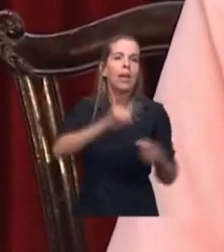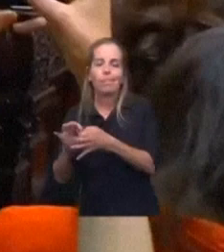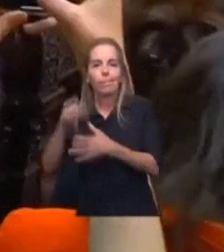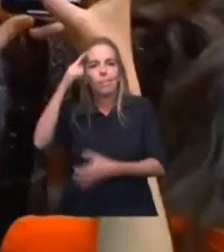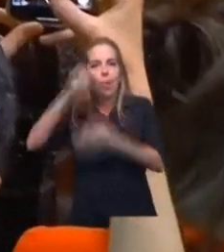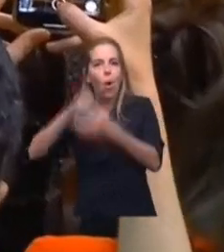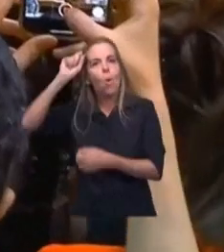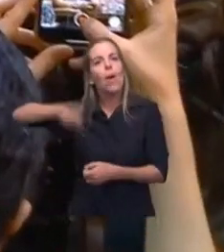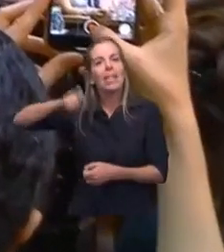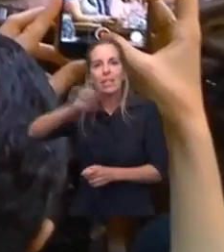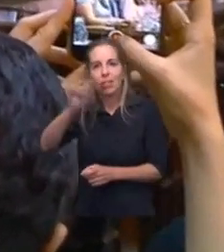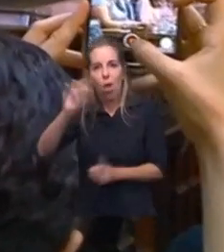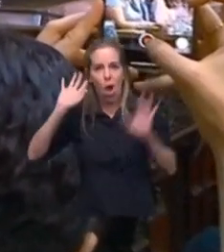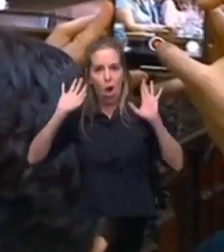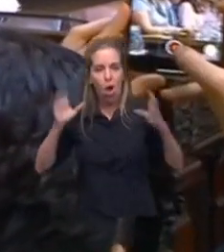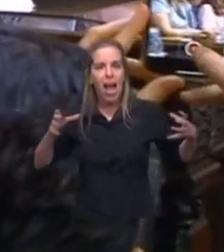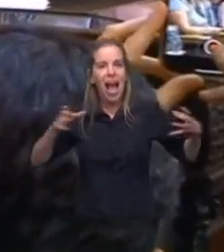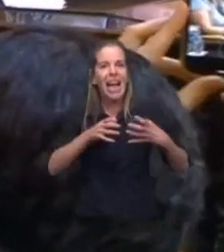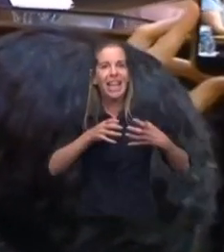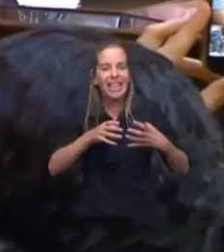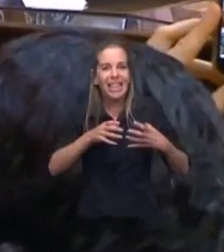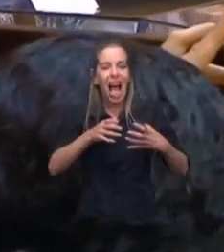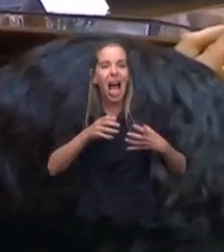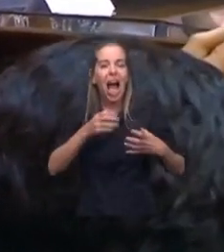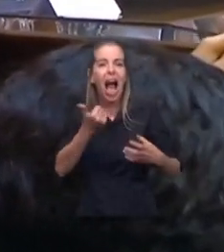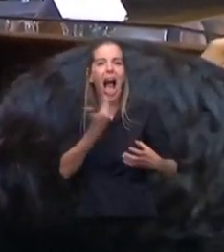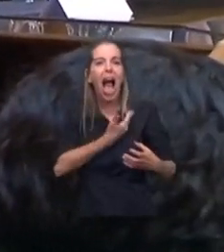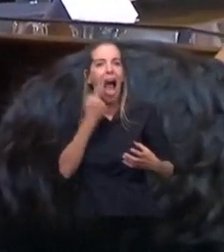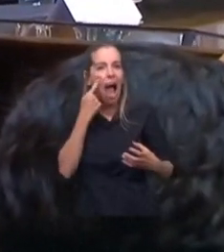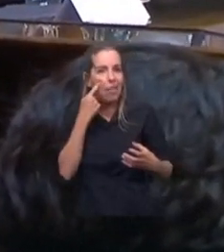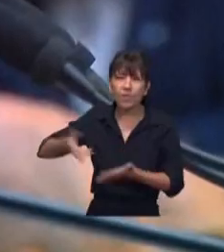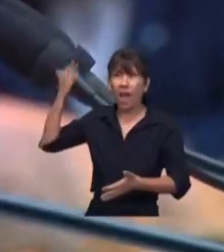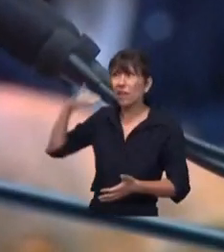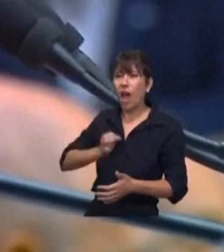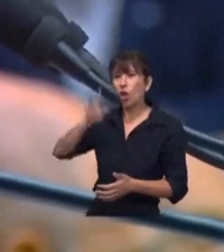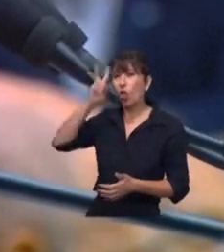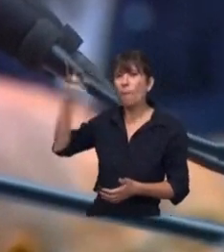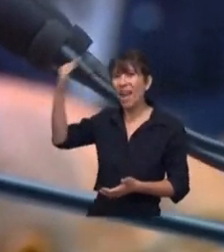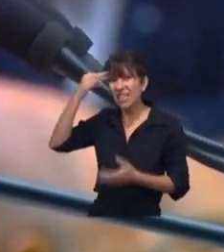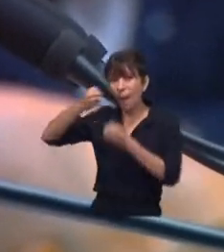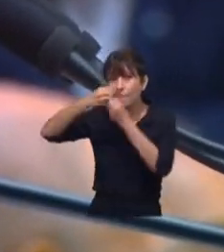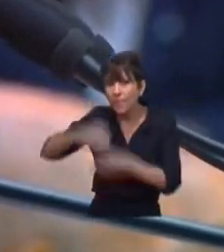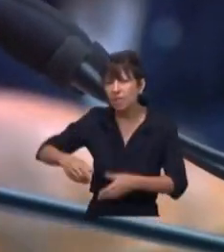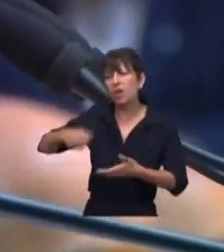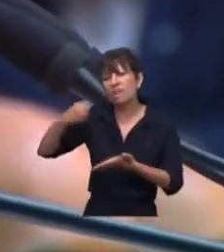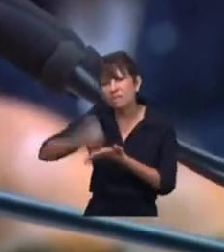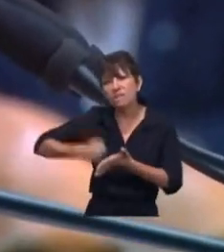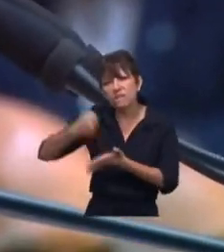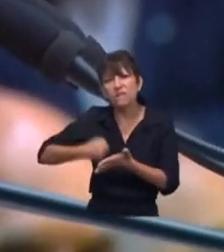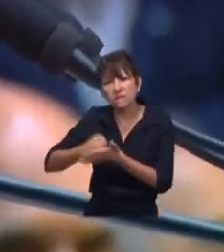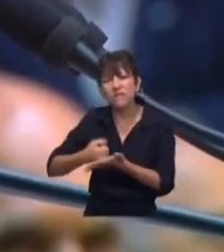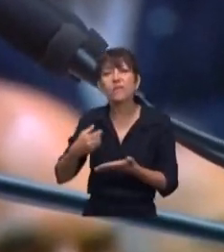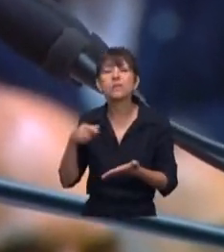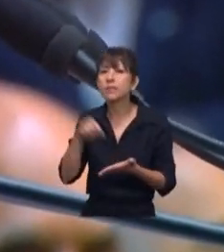políticos. Fernández impulsa un juicio político a los magistrados de la Corte Suprema, a los que acusa de alinearse con la